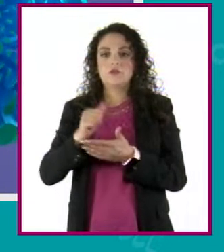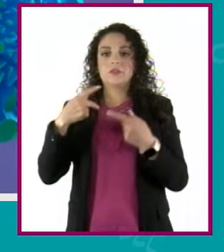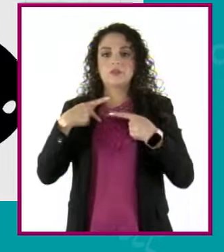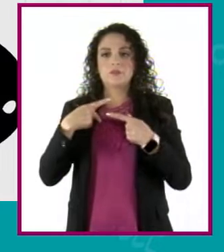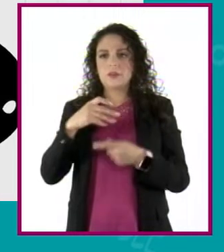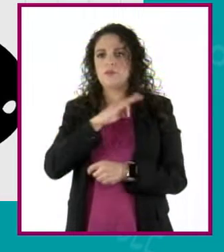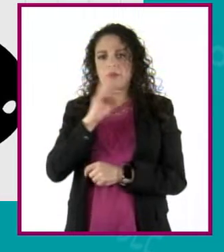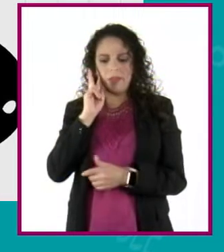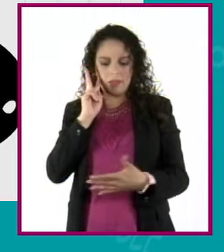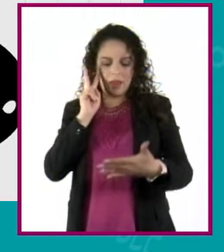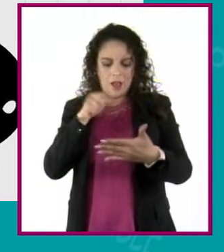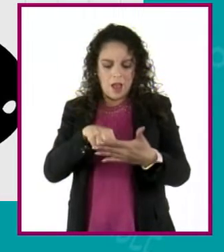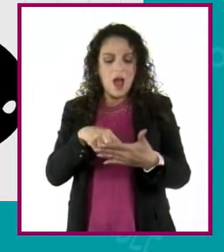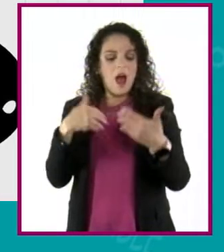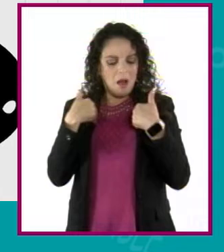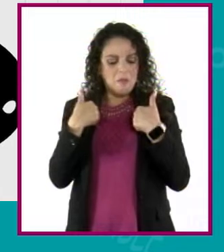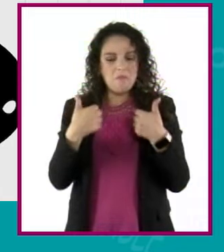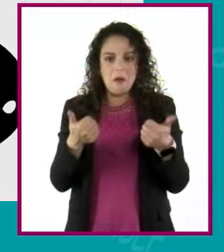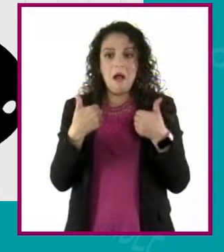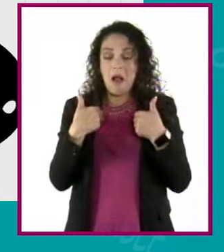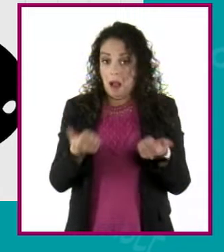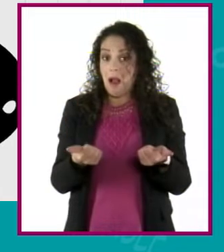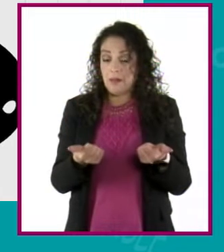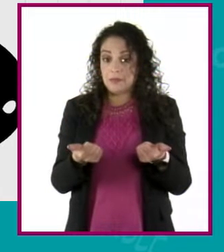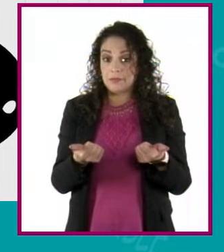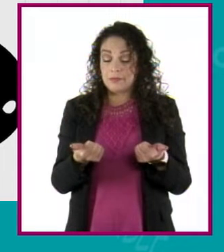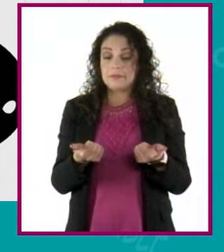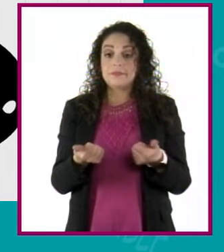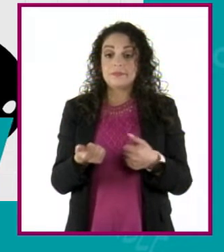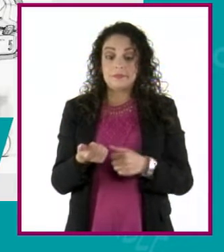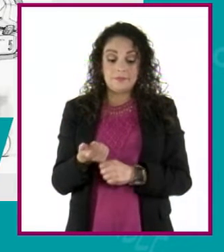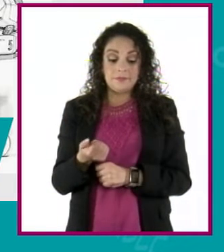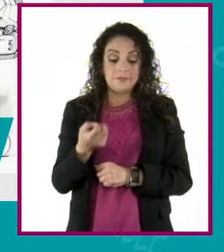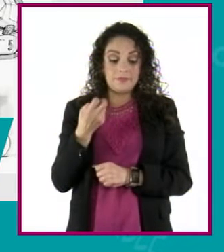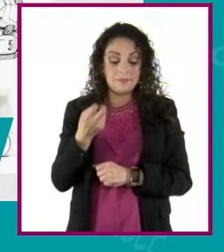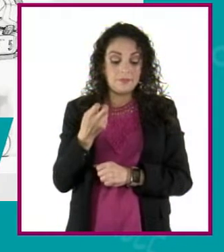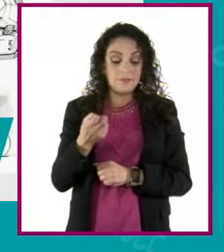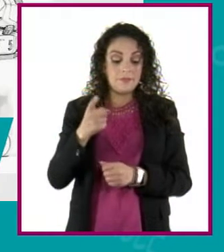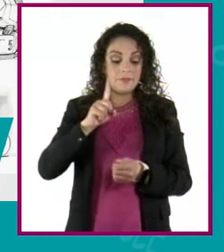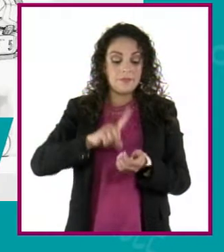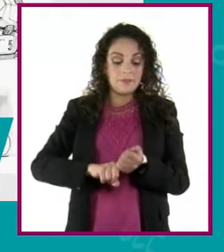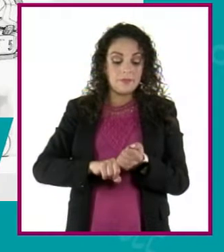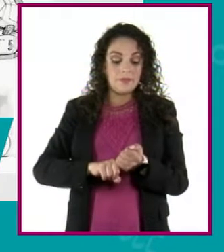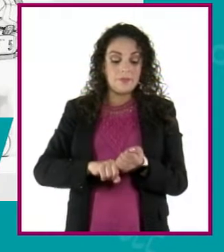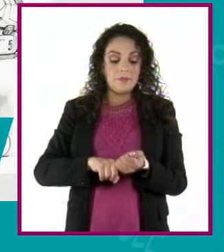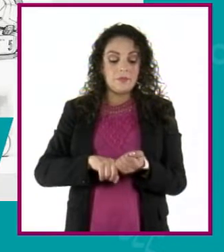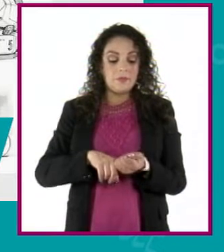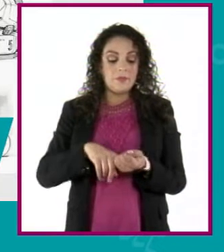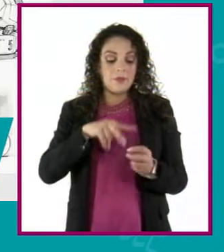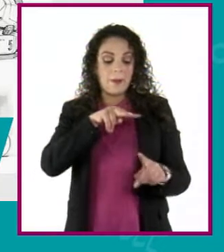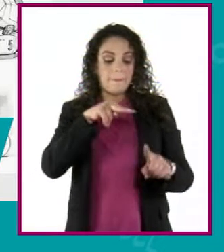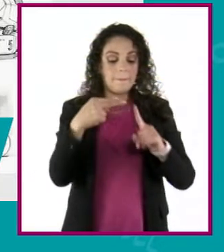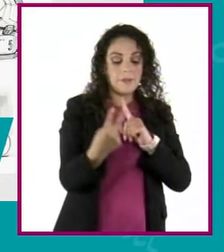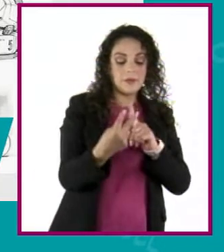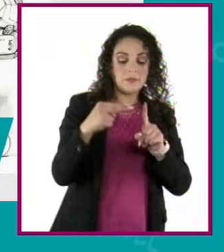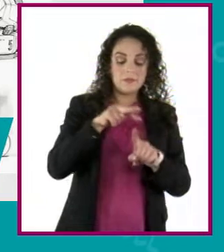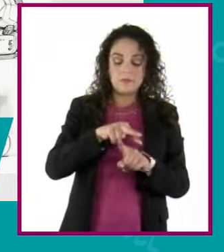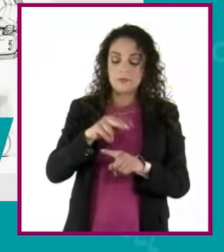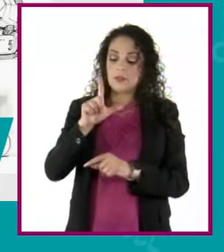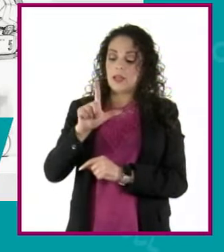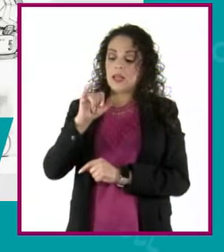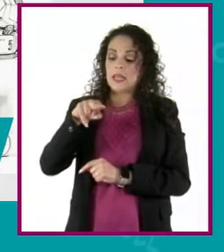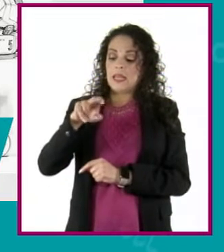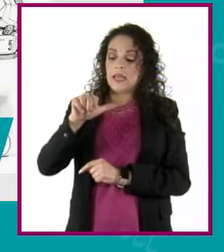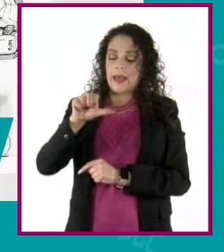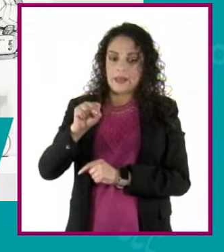personas. Entonces hay perspectivas y líneas. Cuando nosotros mencionamos de perspectivas, pues desde hace